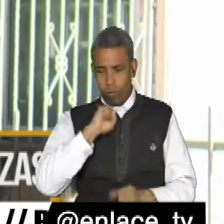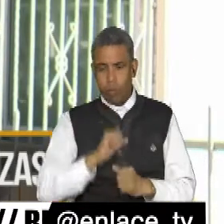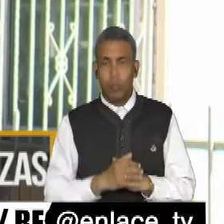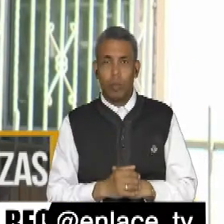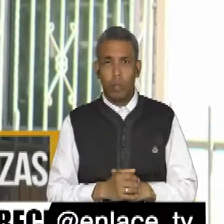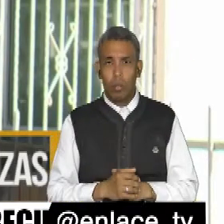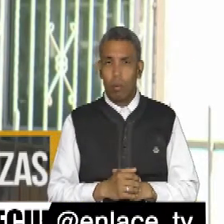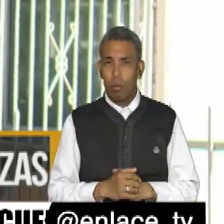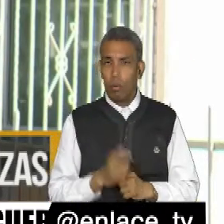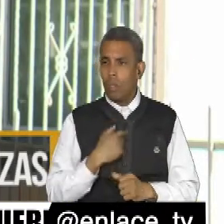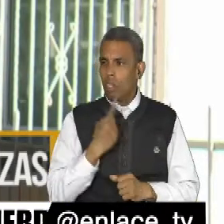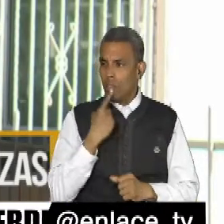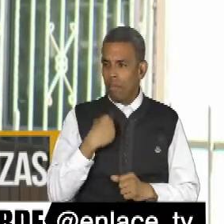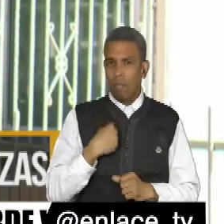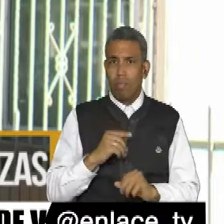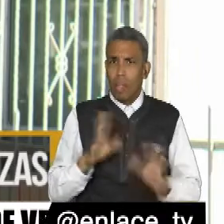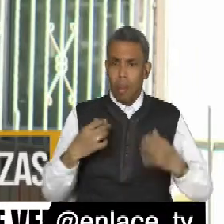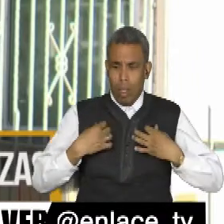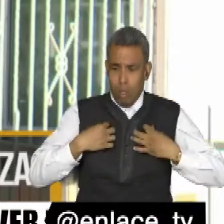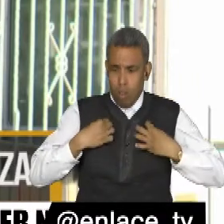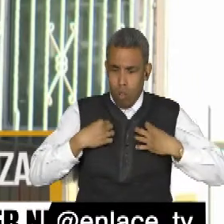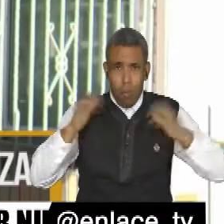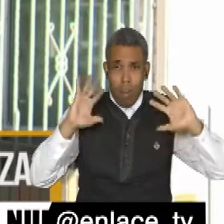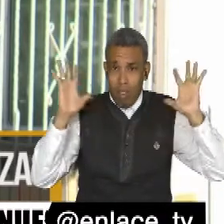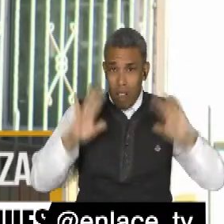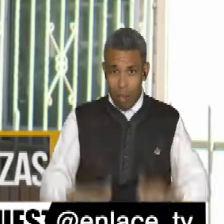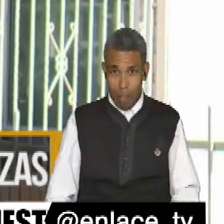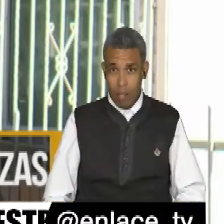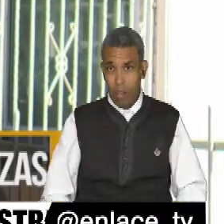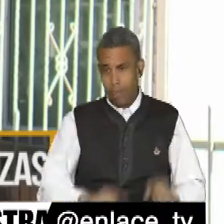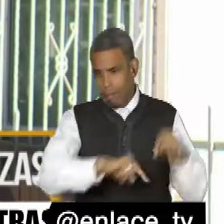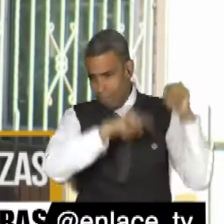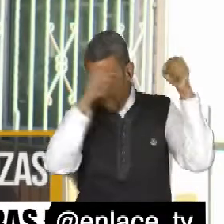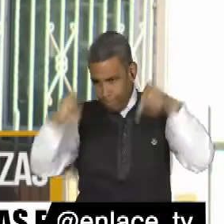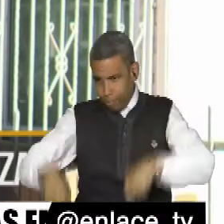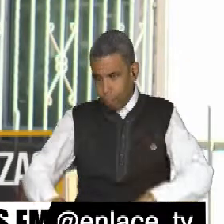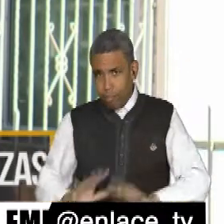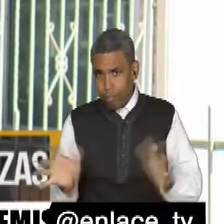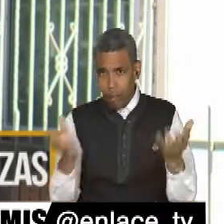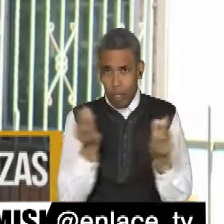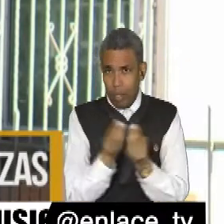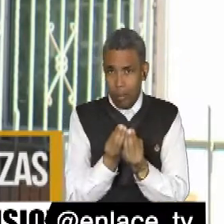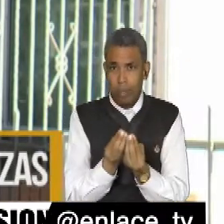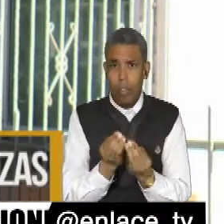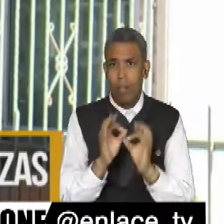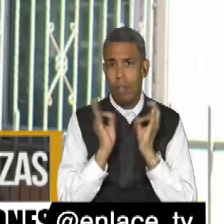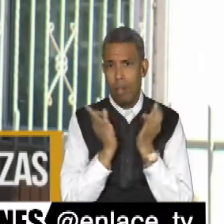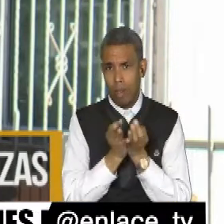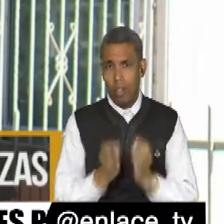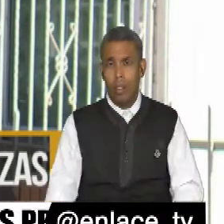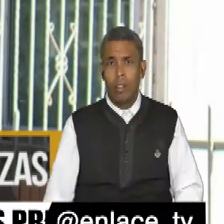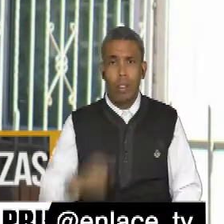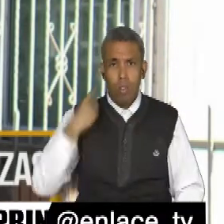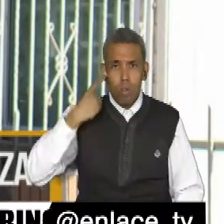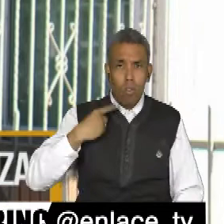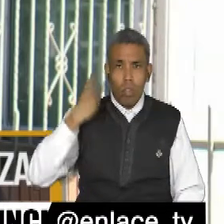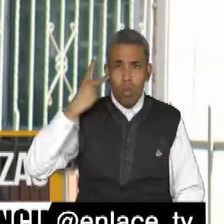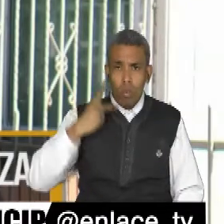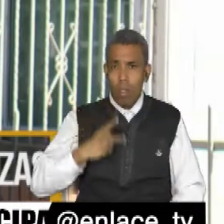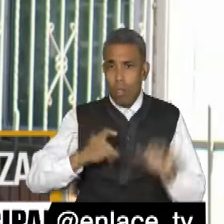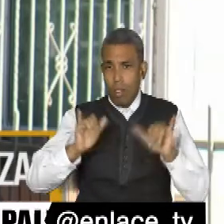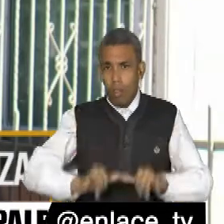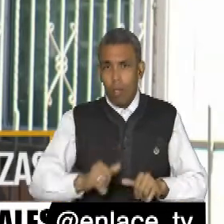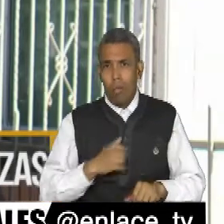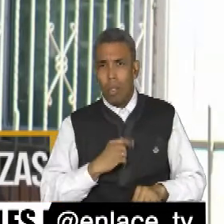de su vivienda fue la ropa con la que han permanecido aquí precisamente 2 días en la ciudad de Barranca Bermeja. Sus cultivos,